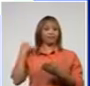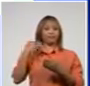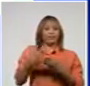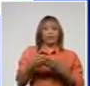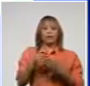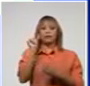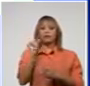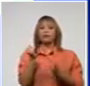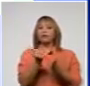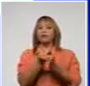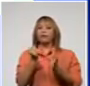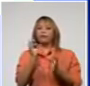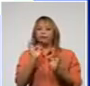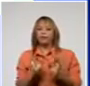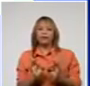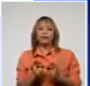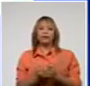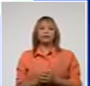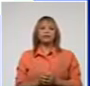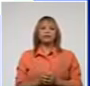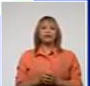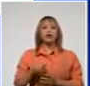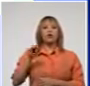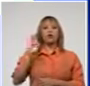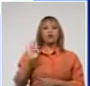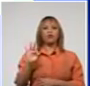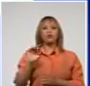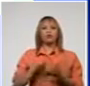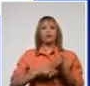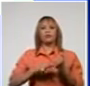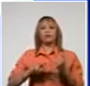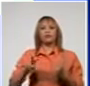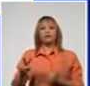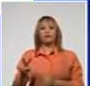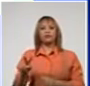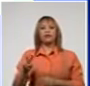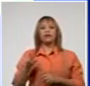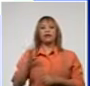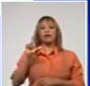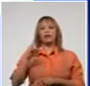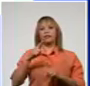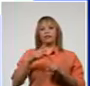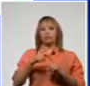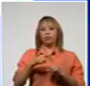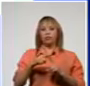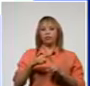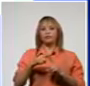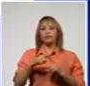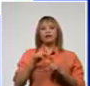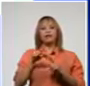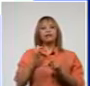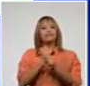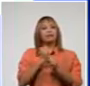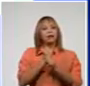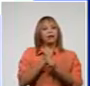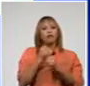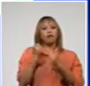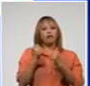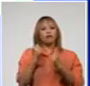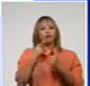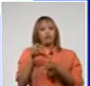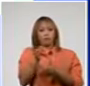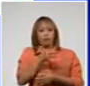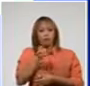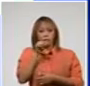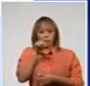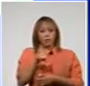confirmados, pues hay 8 en la provincia de Las Tunas, que se trabaja en el municipio de Las Tunas,